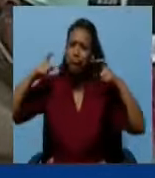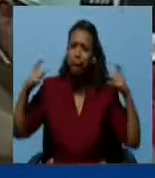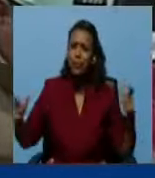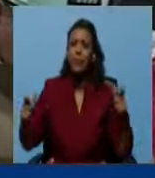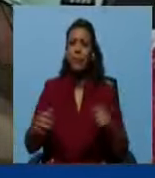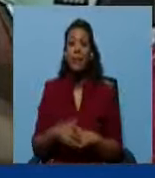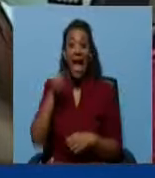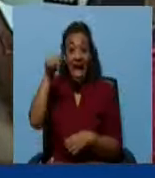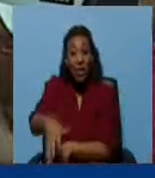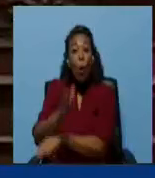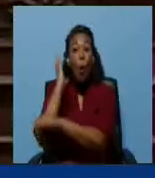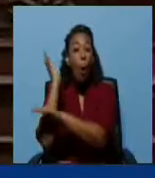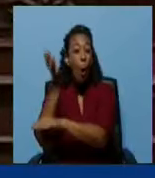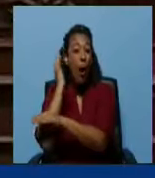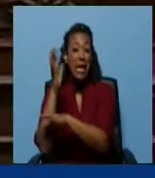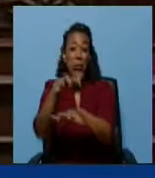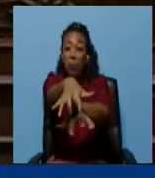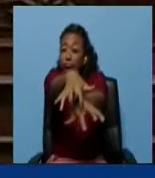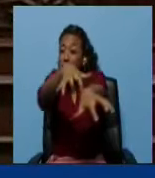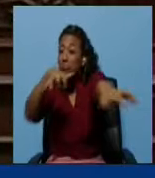Y